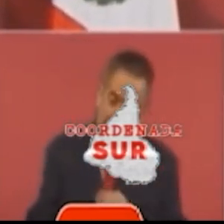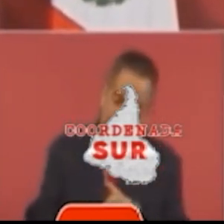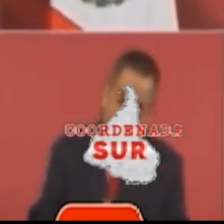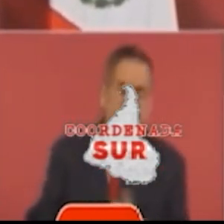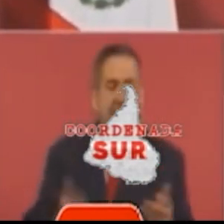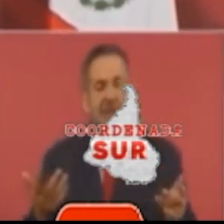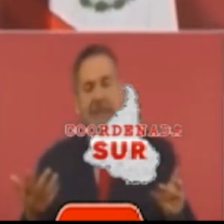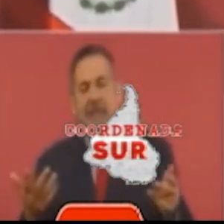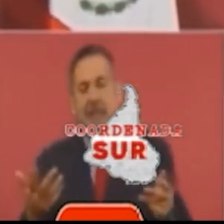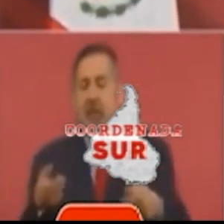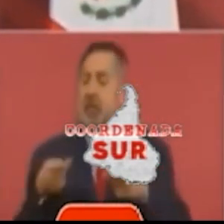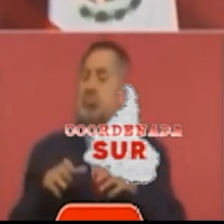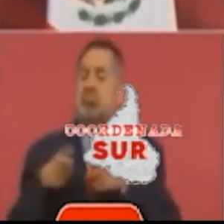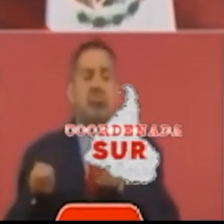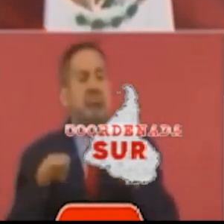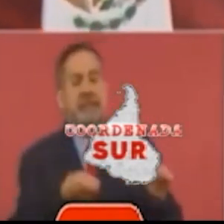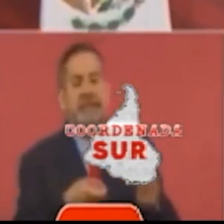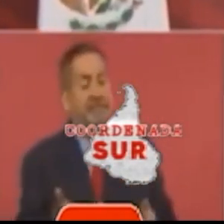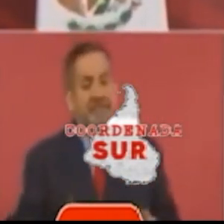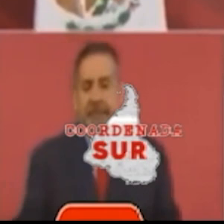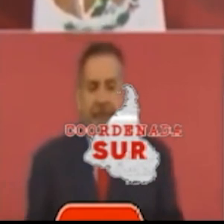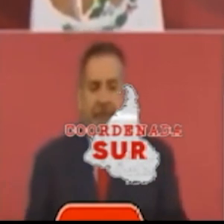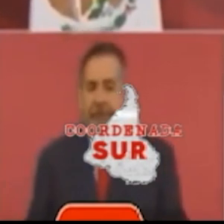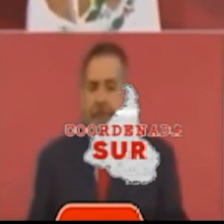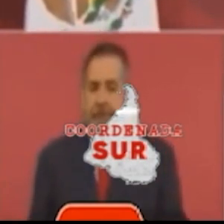de los potentados,